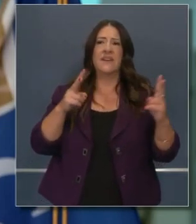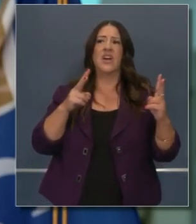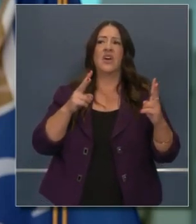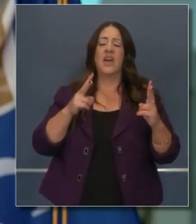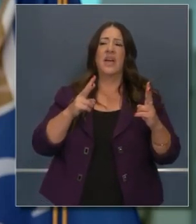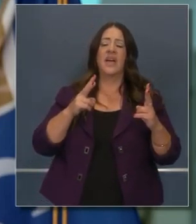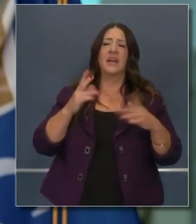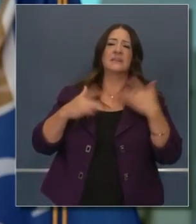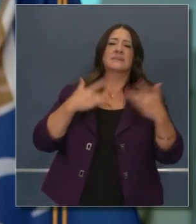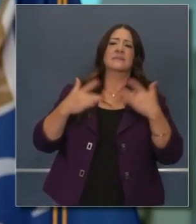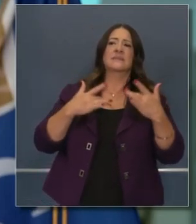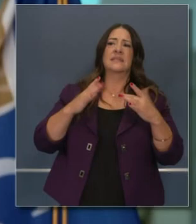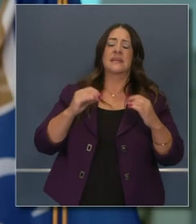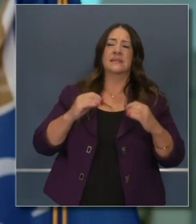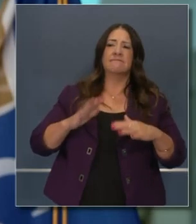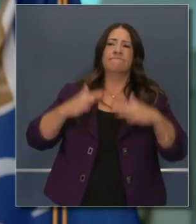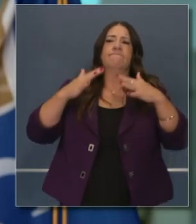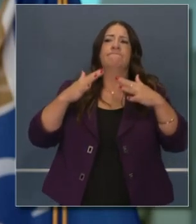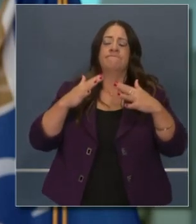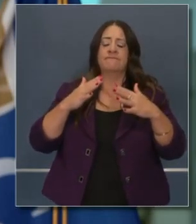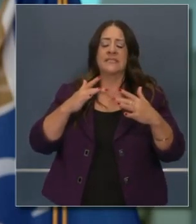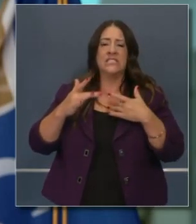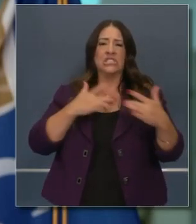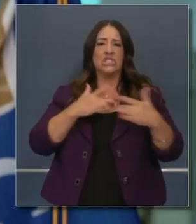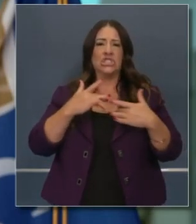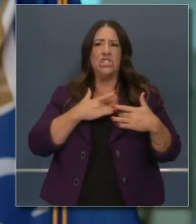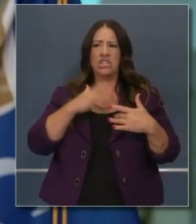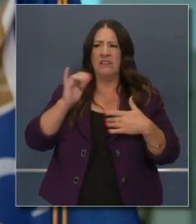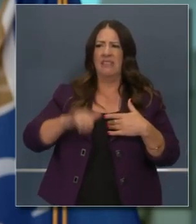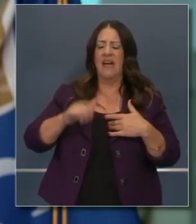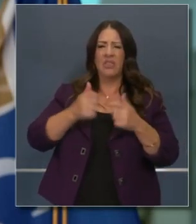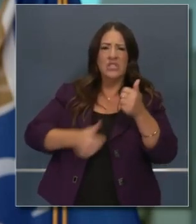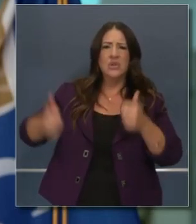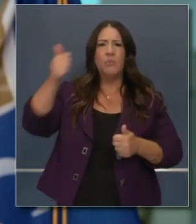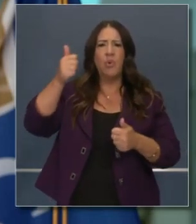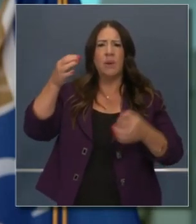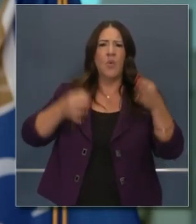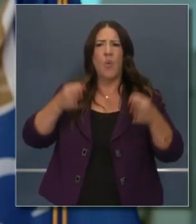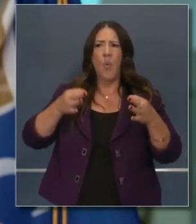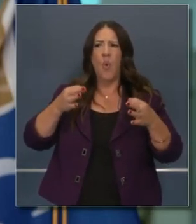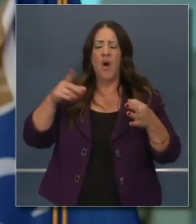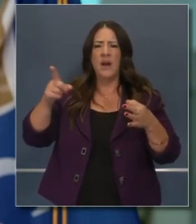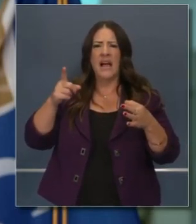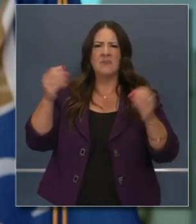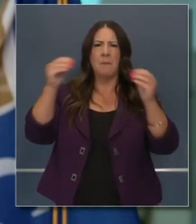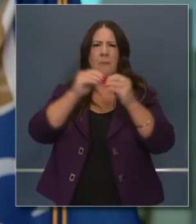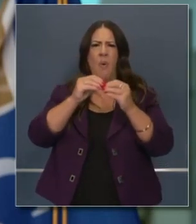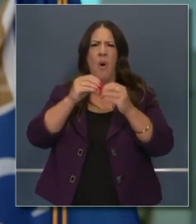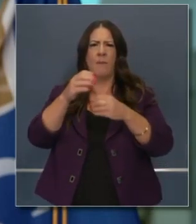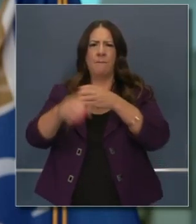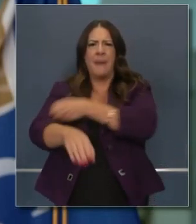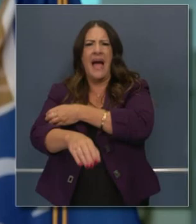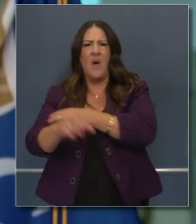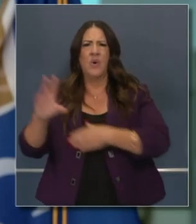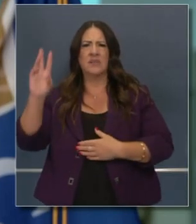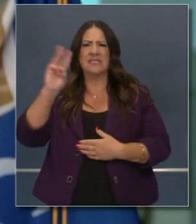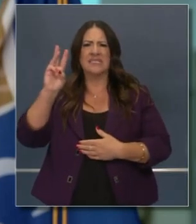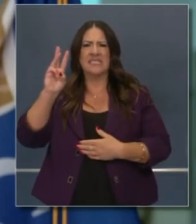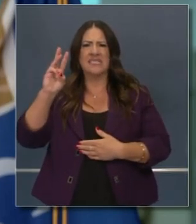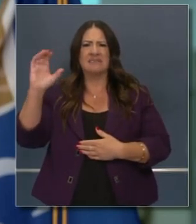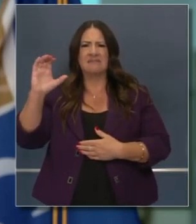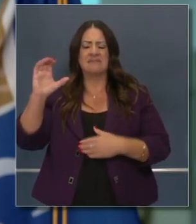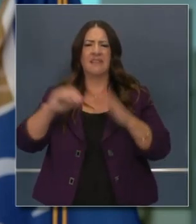sentimos ansias, por lo menos aquellos de nosotros que se preocupan por la situación de